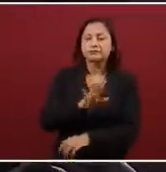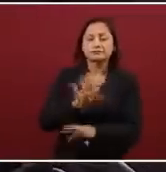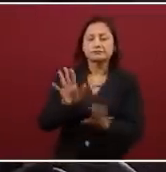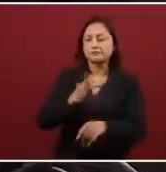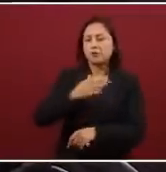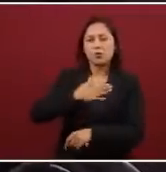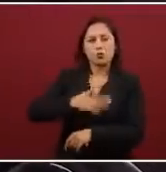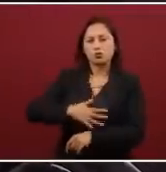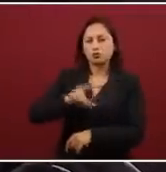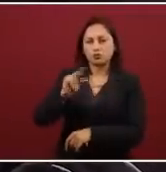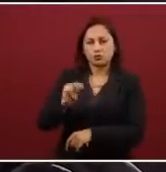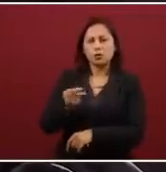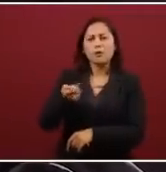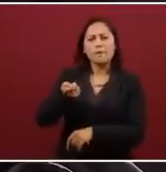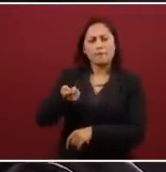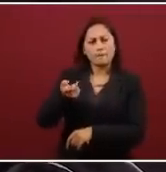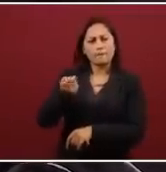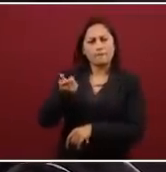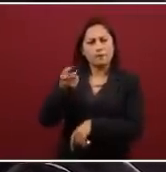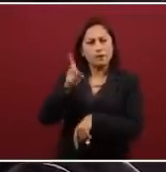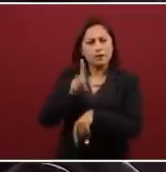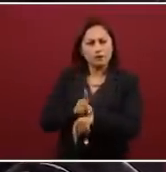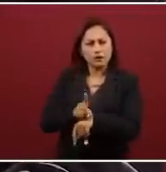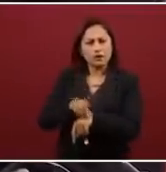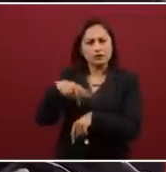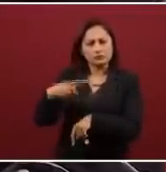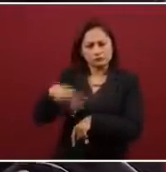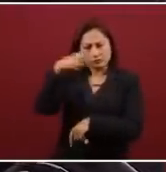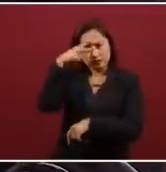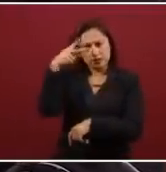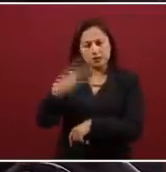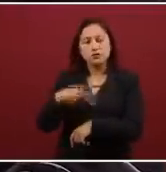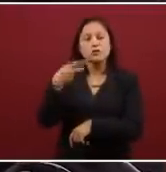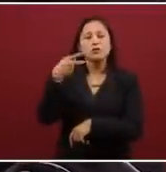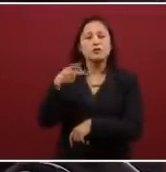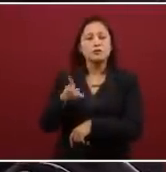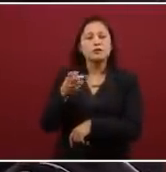que irse atendiendo poco a poco.